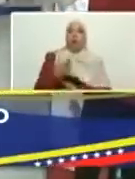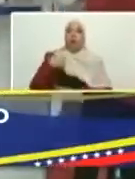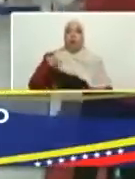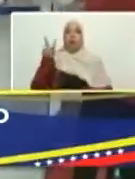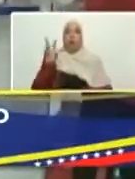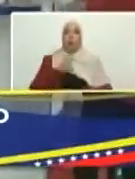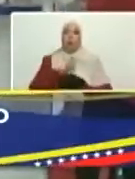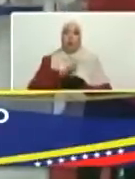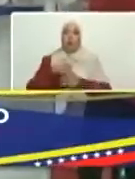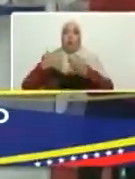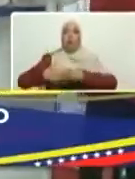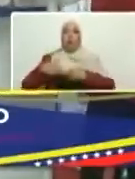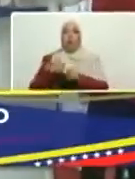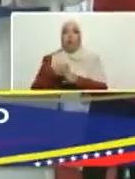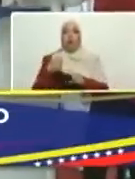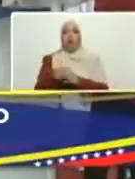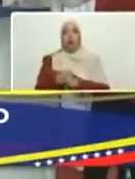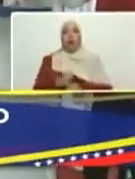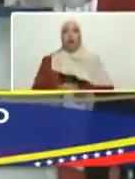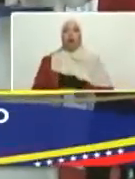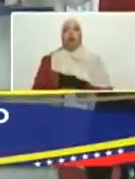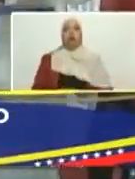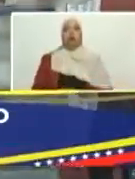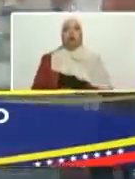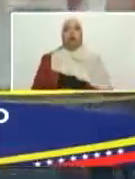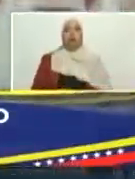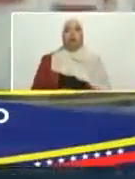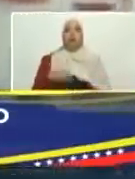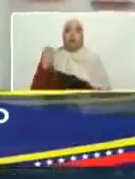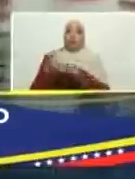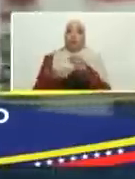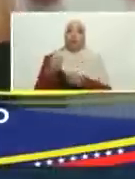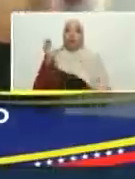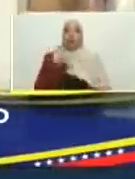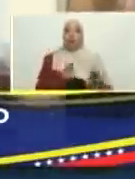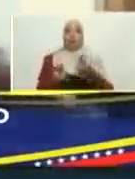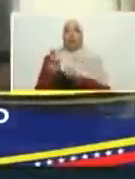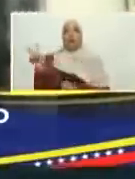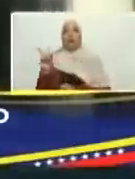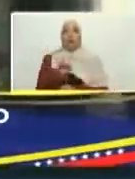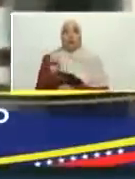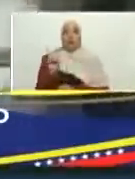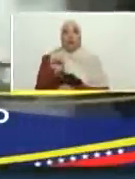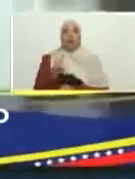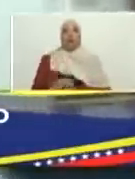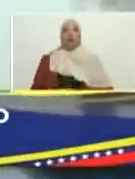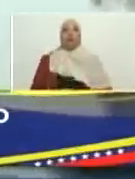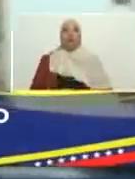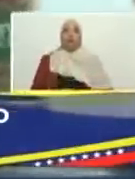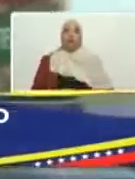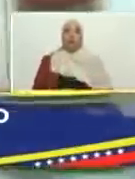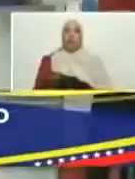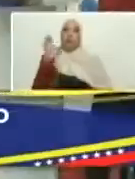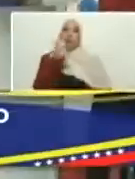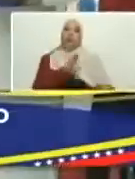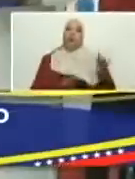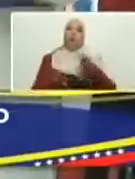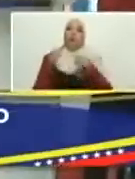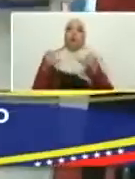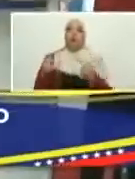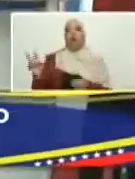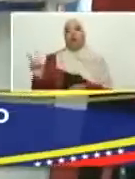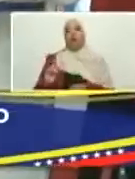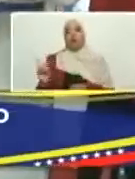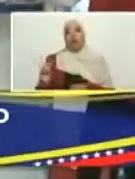un producto, es una emulsión asfáltica hecha por científicos venezolanos, ¿no? Hecha por científicos, está